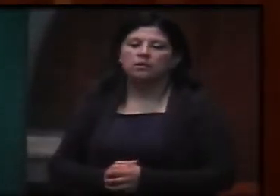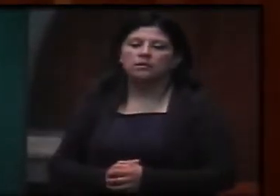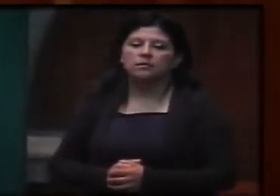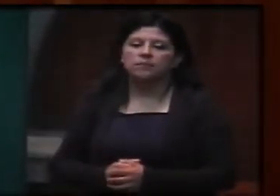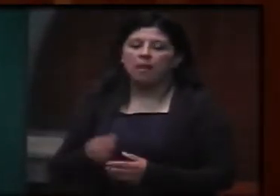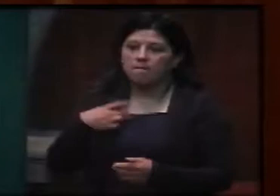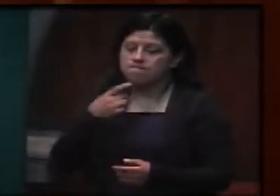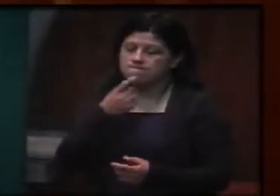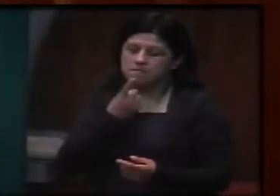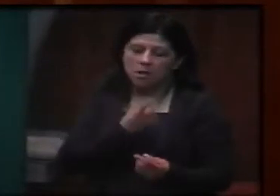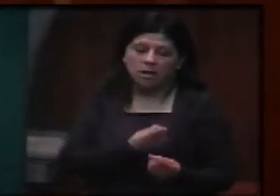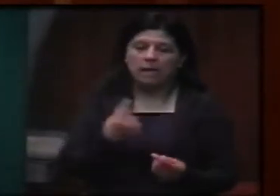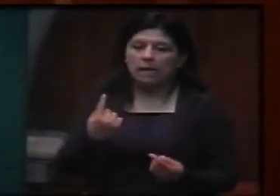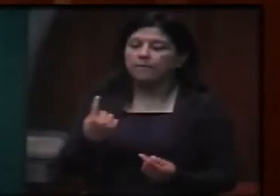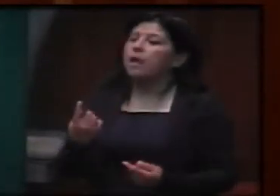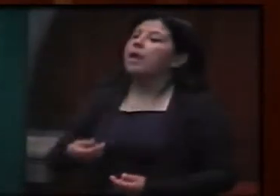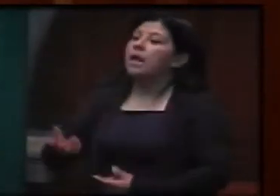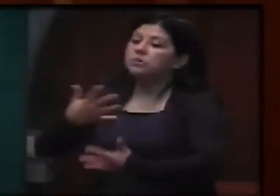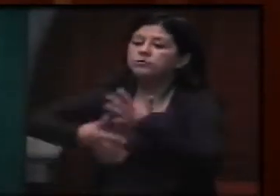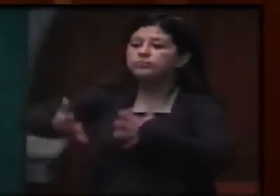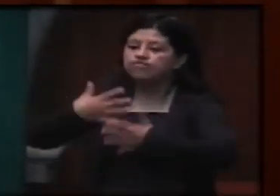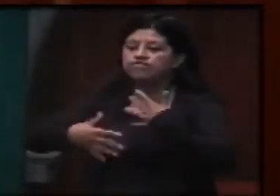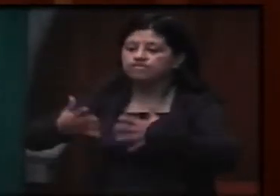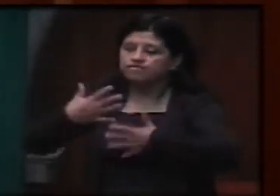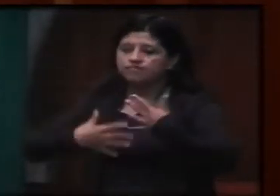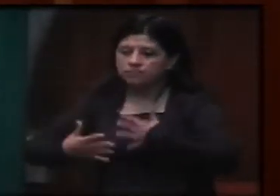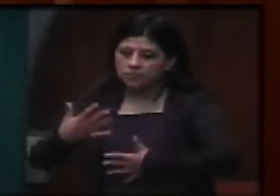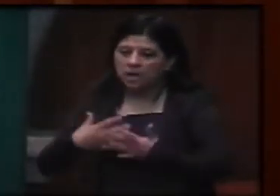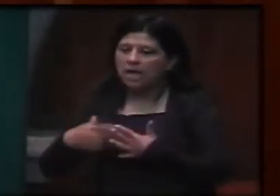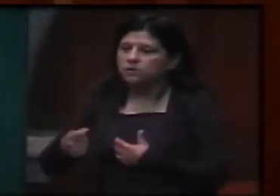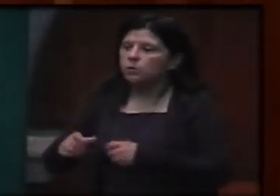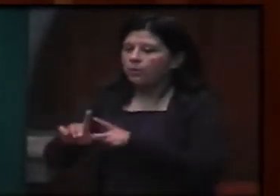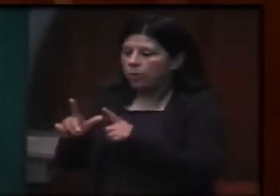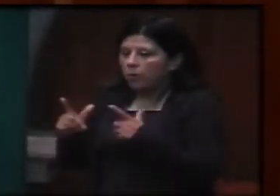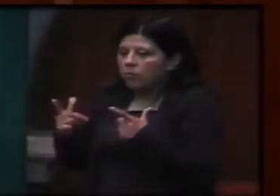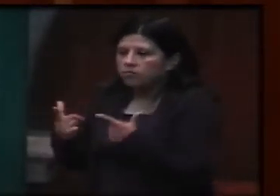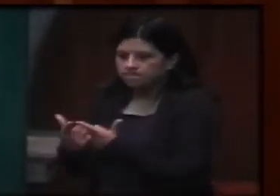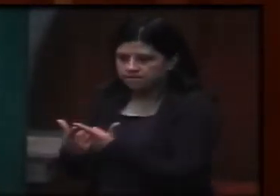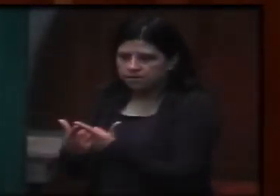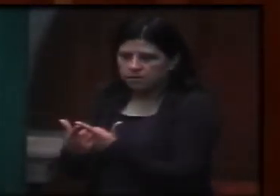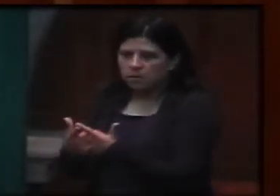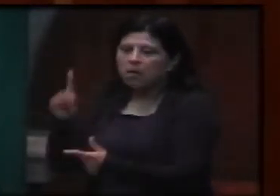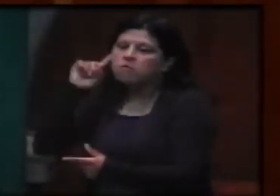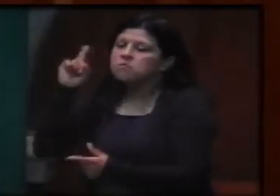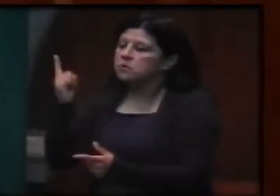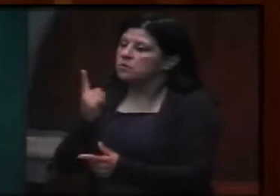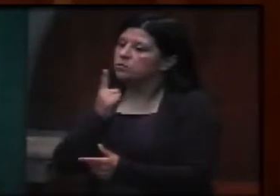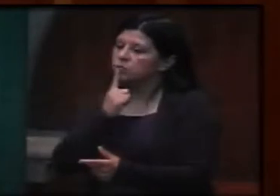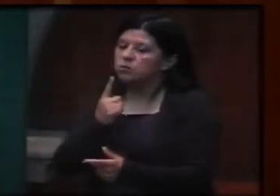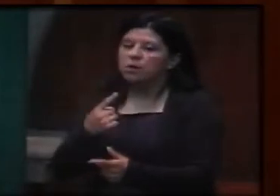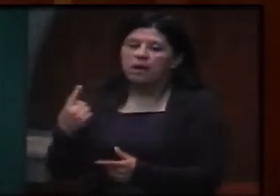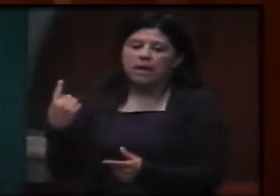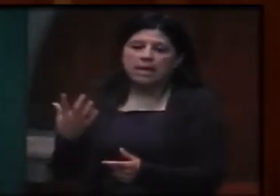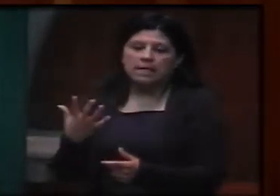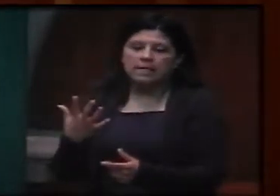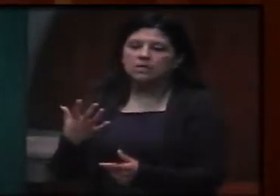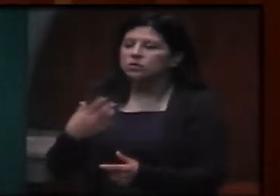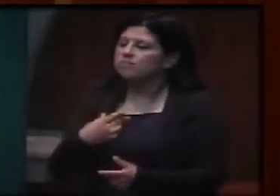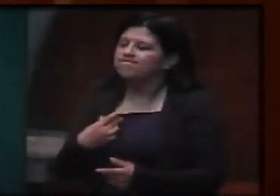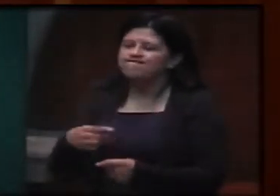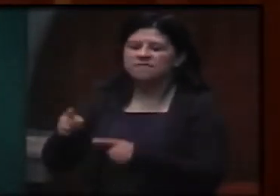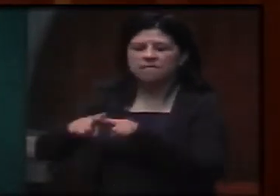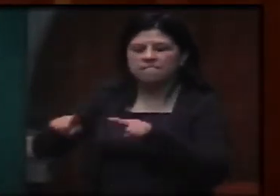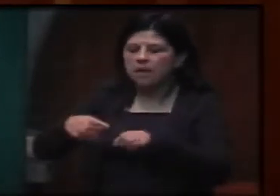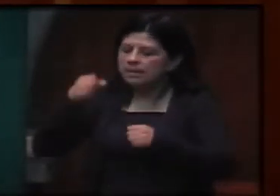señala que la lengua de señas es una lengua de una comunidad de sordos, que consiste en una serie de signos